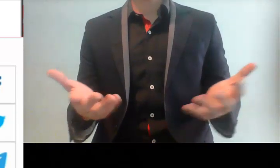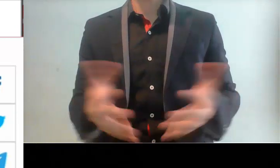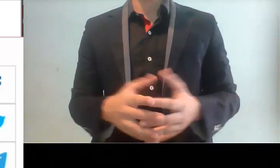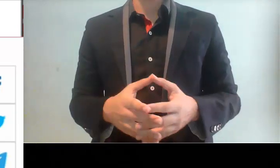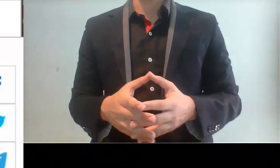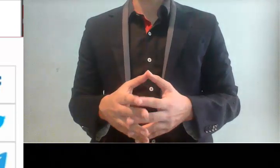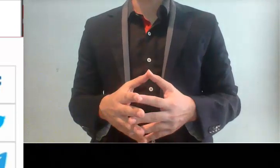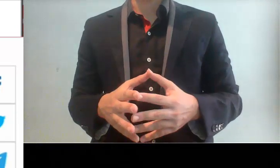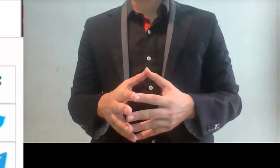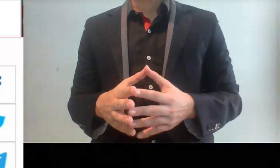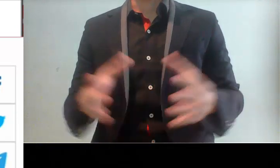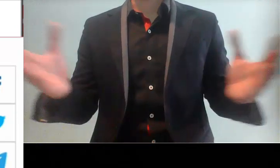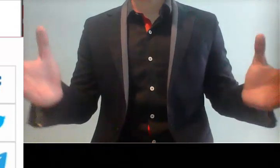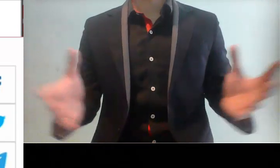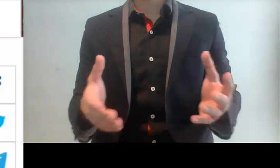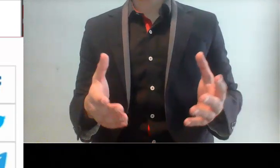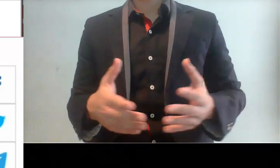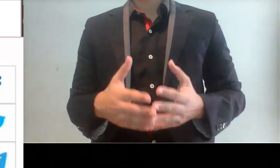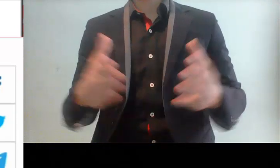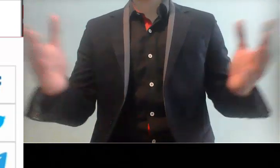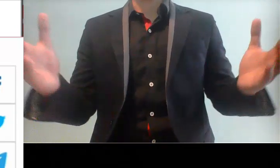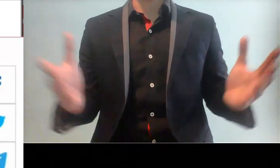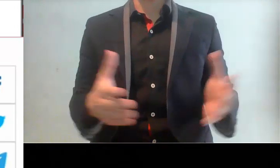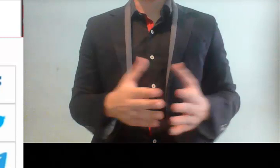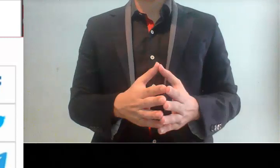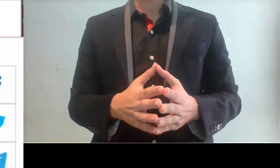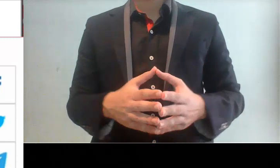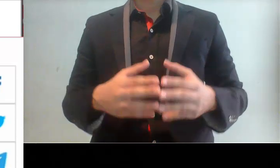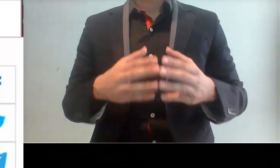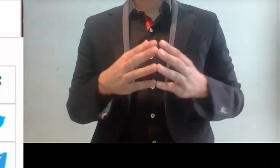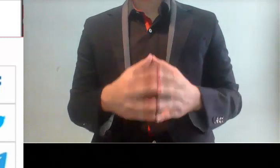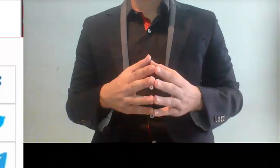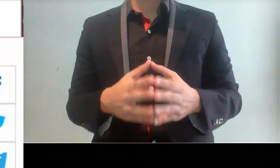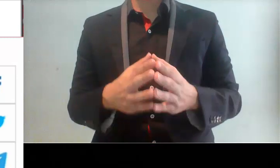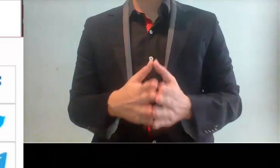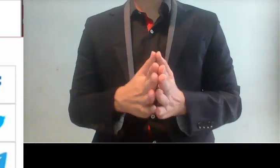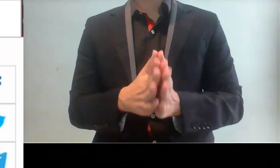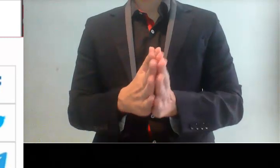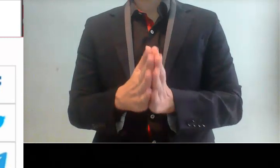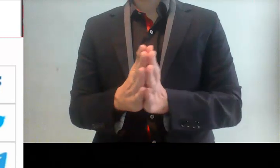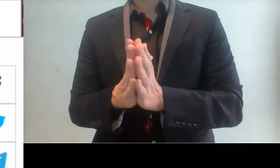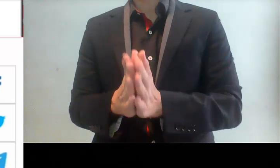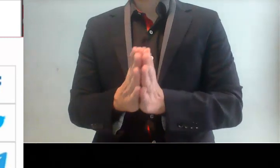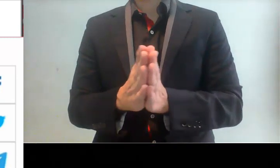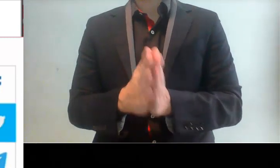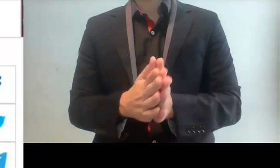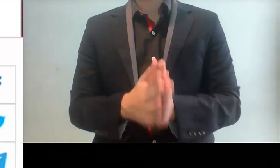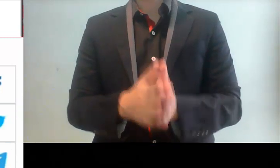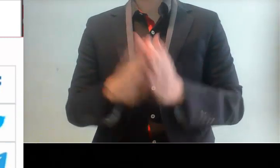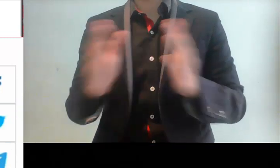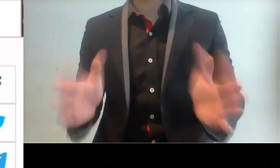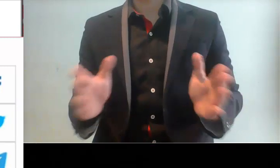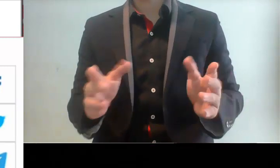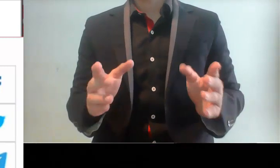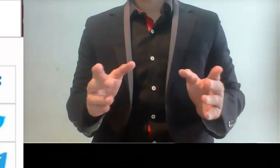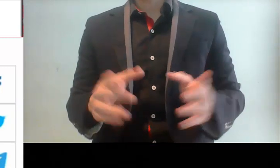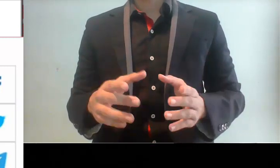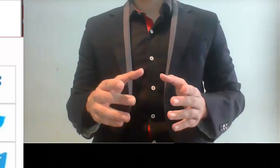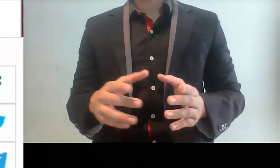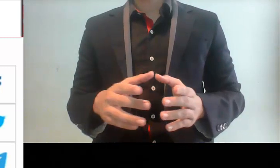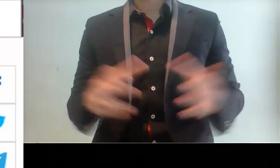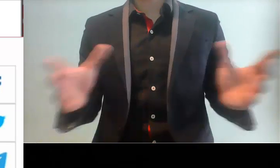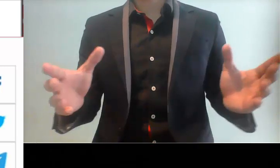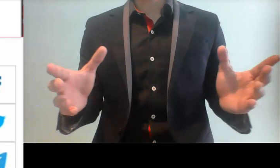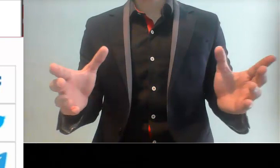que este código va a estar ahí y cuando llegue el periodo de elecciones se va a empezar a ejecutar y va a empezar a hacer las modificaciones para los